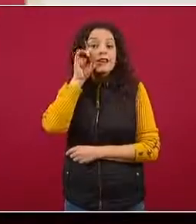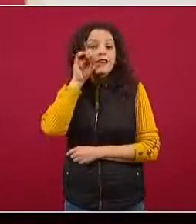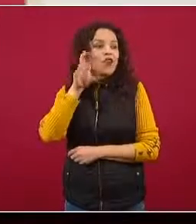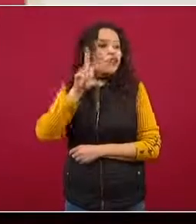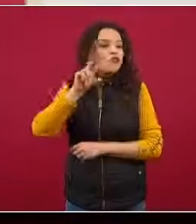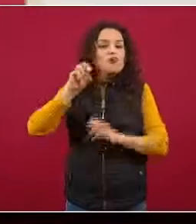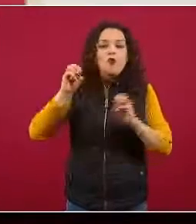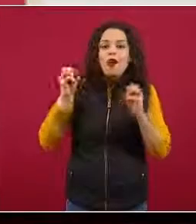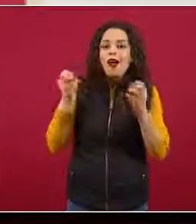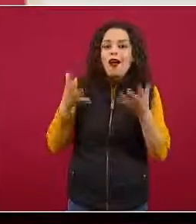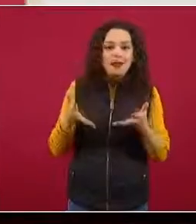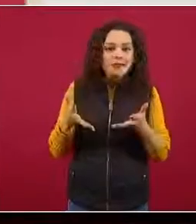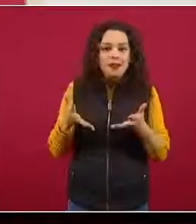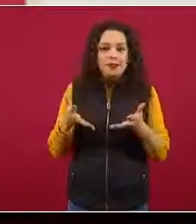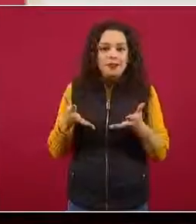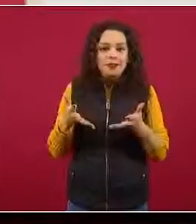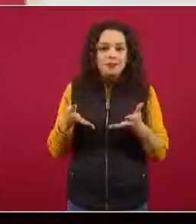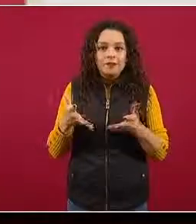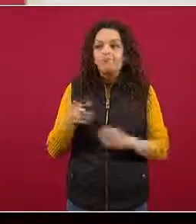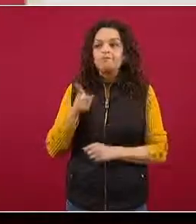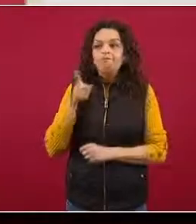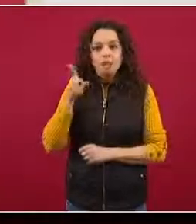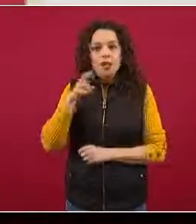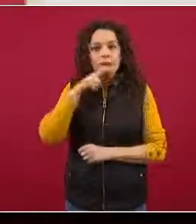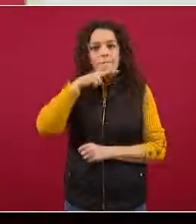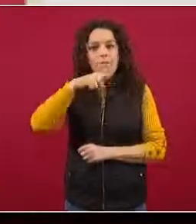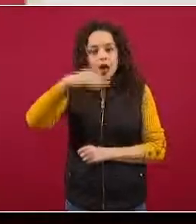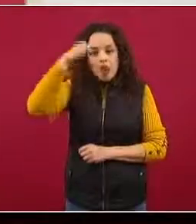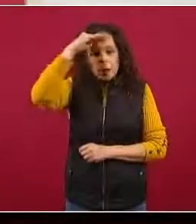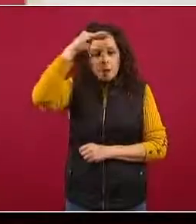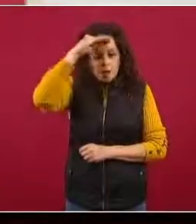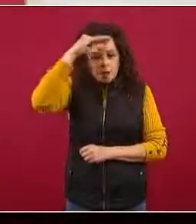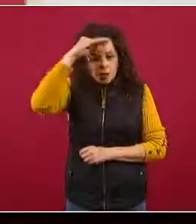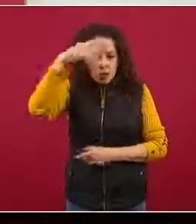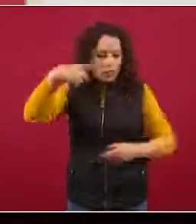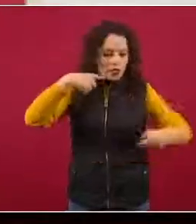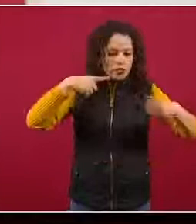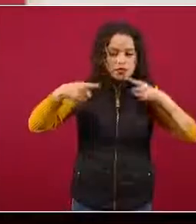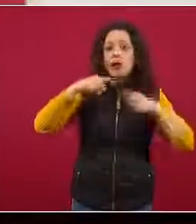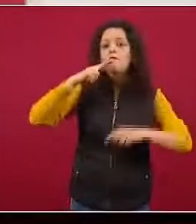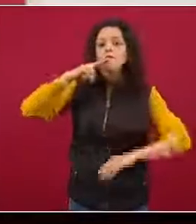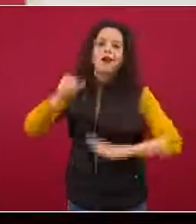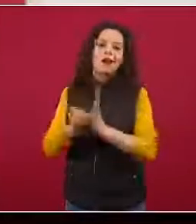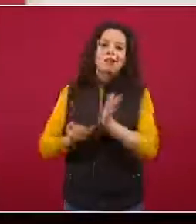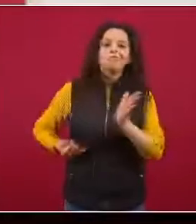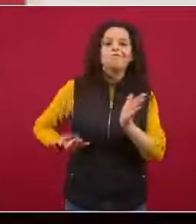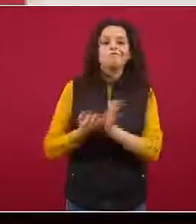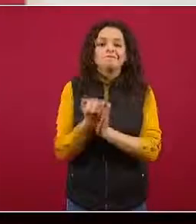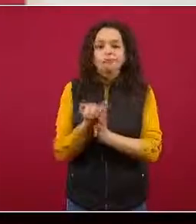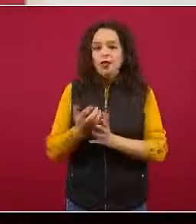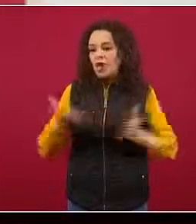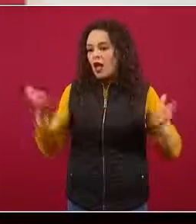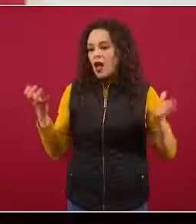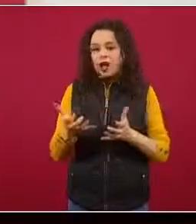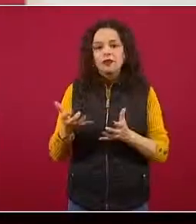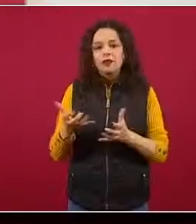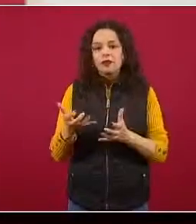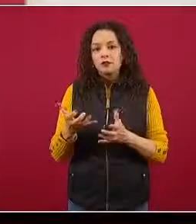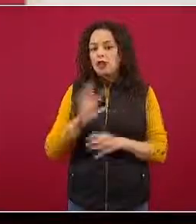del riesgo, ella toma las decisiones de implementar ciertas acciones que